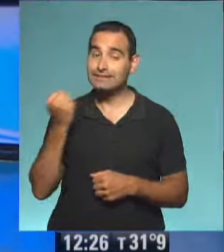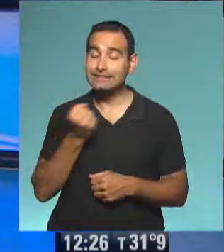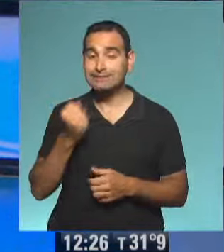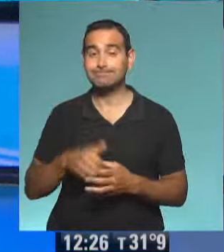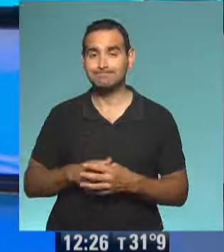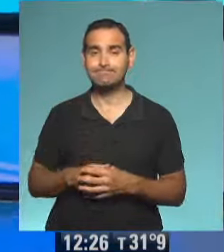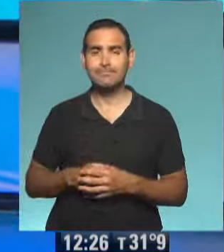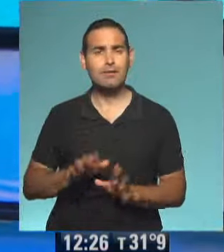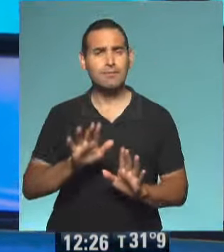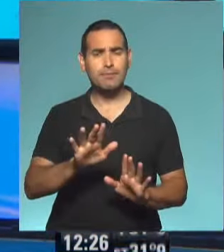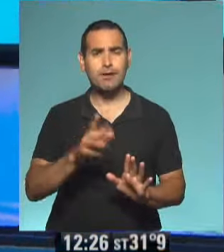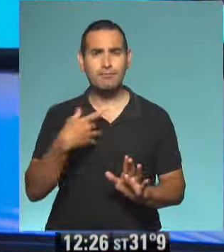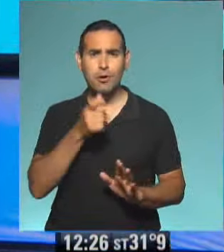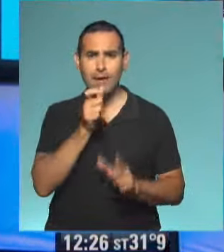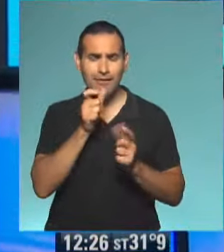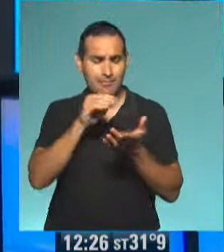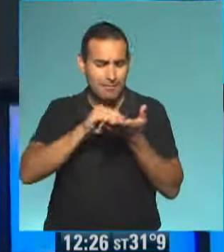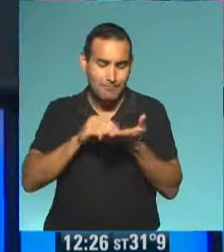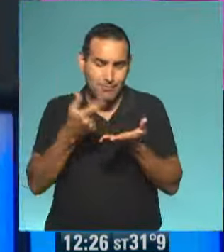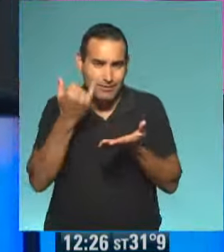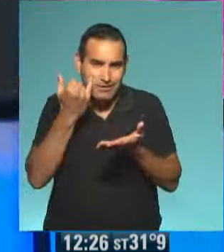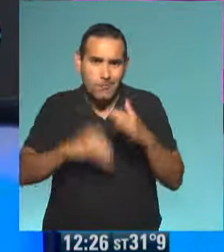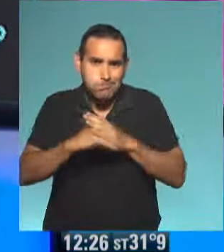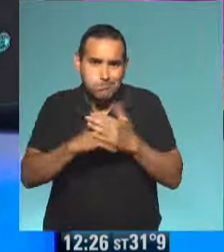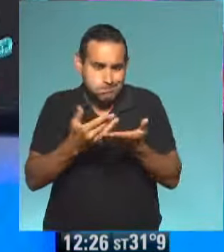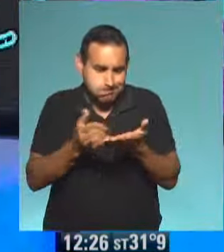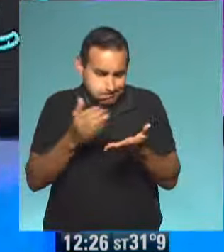Qué importante. No, pero a mí no me quedan más palabras para anotar porque no me queda lugar.